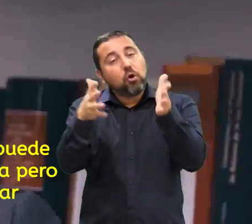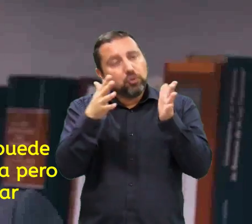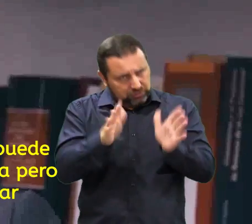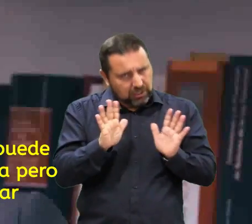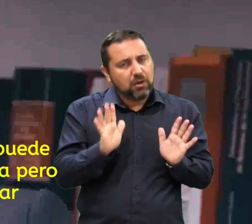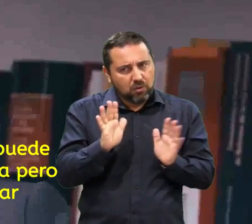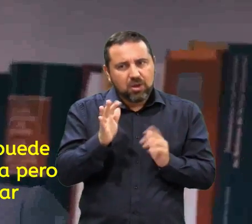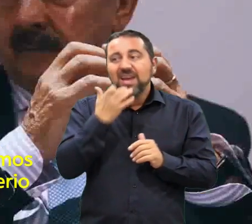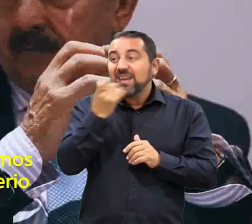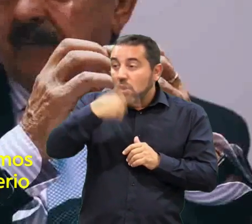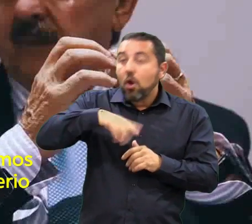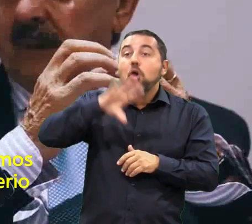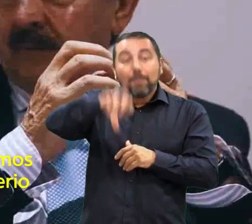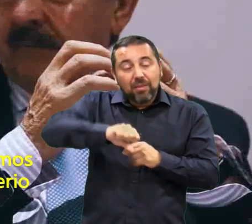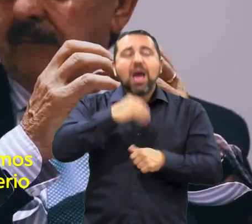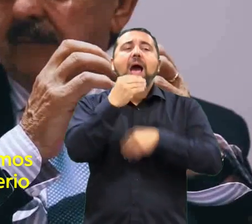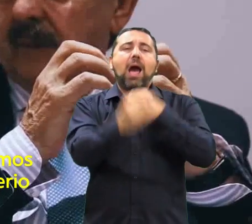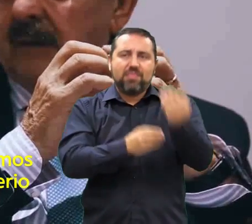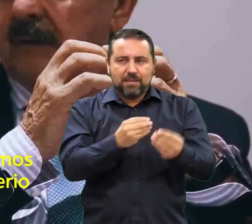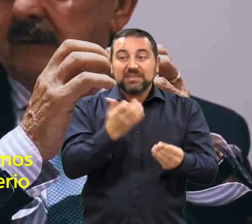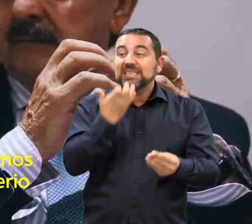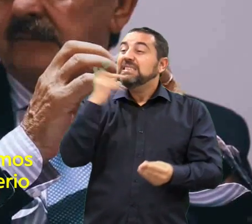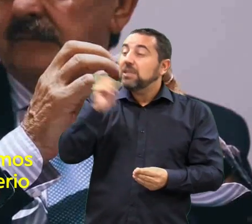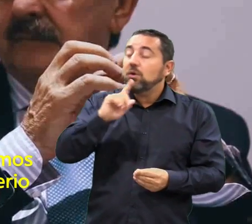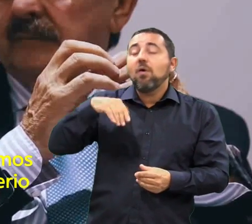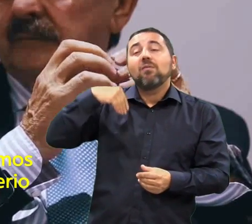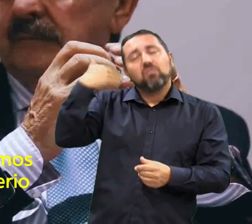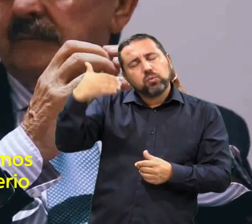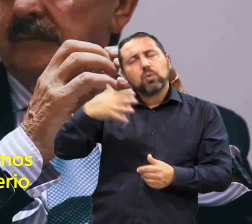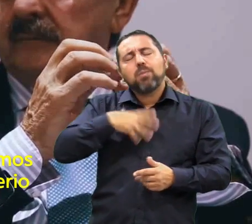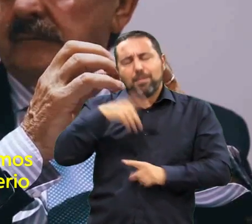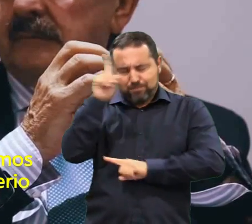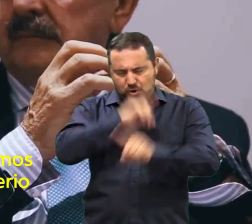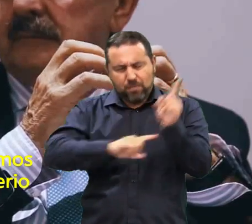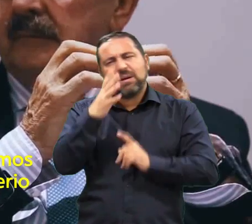que recomendar vivamente que los compradores lo hagamos,